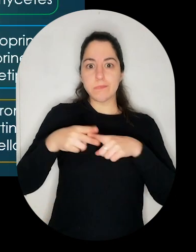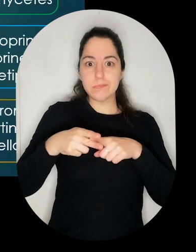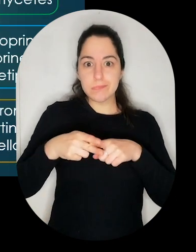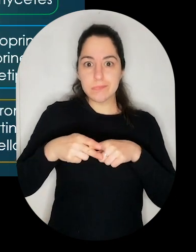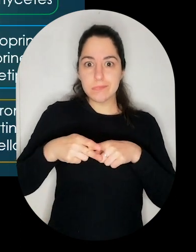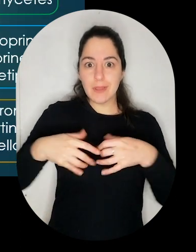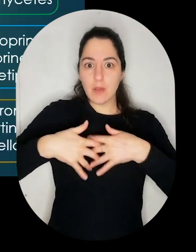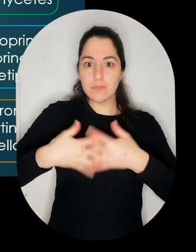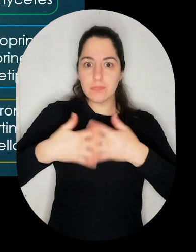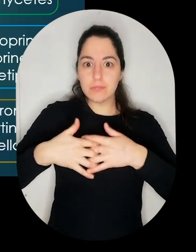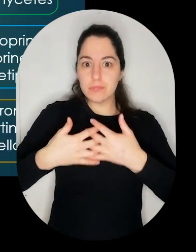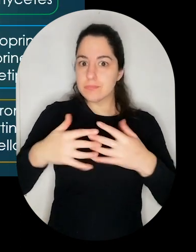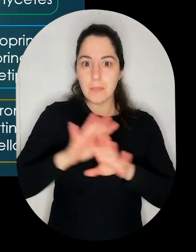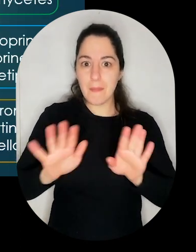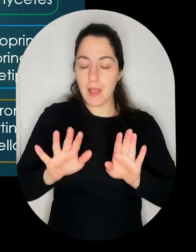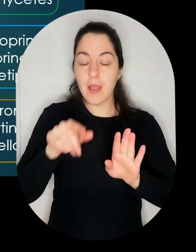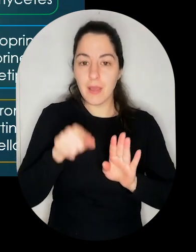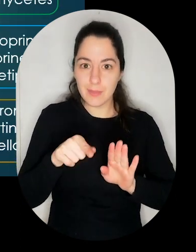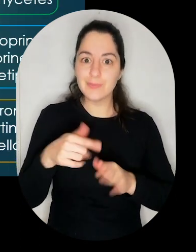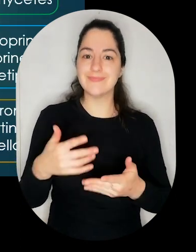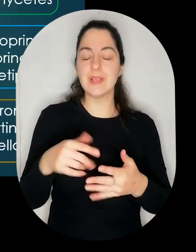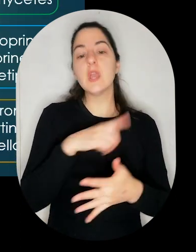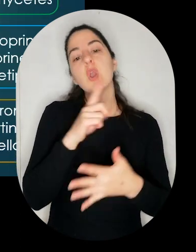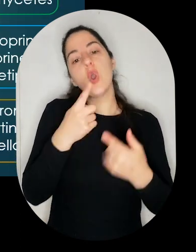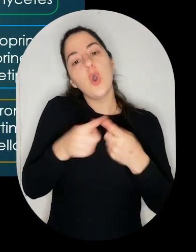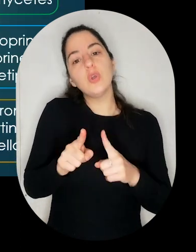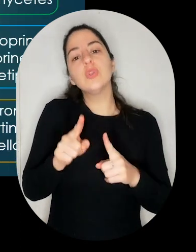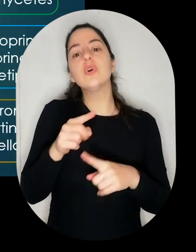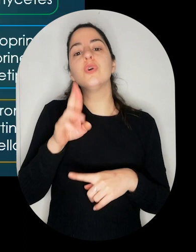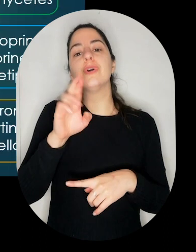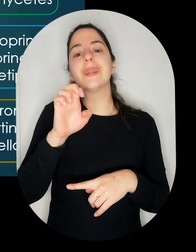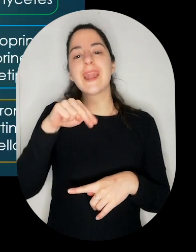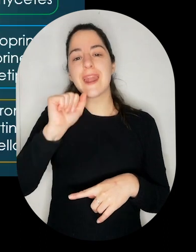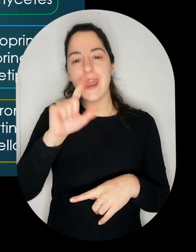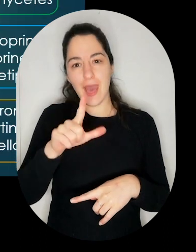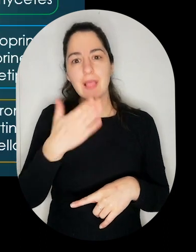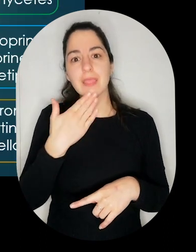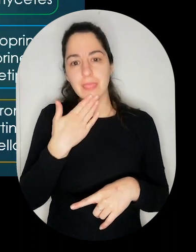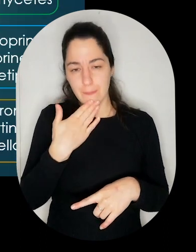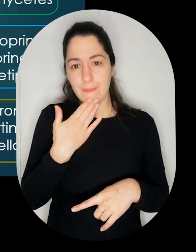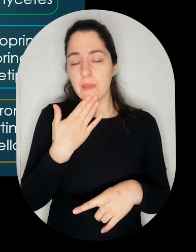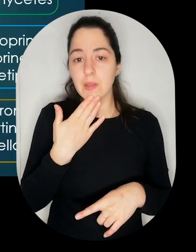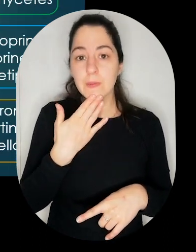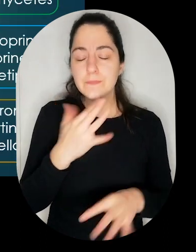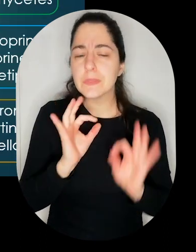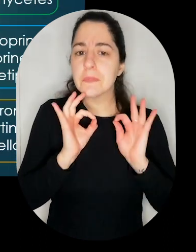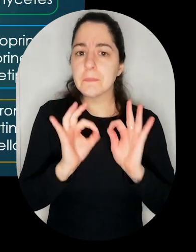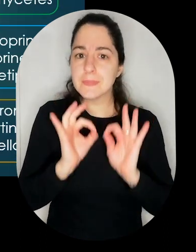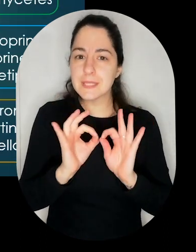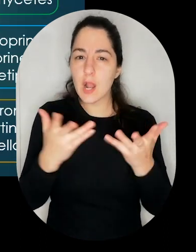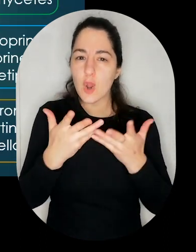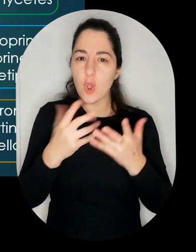y Letiporus, particularmente Letiporus sulphureus. Luego tenemos el síndrome giromítrico o renal, giromítrico y renal al mismo